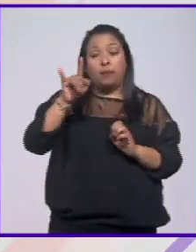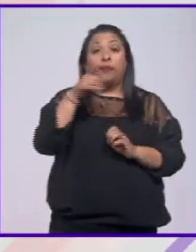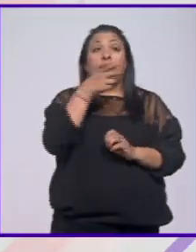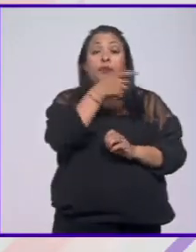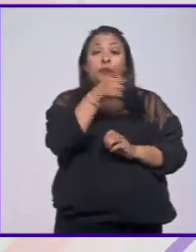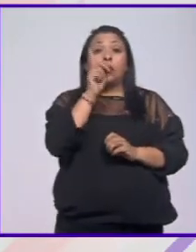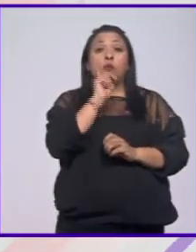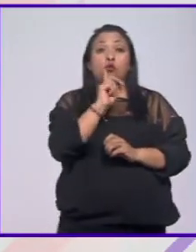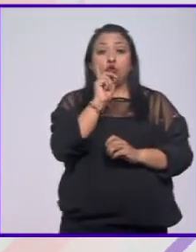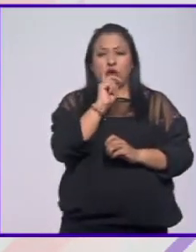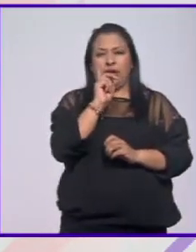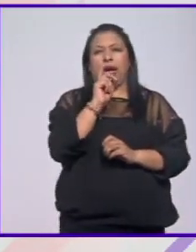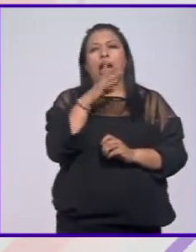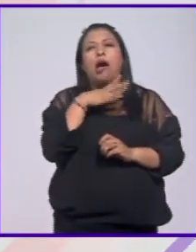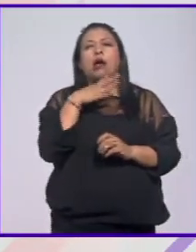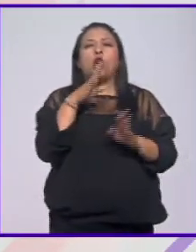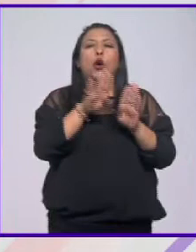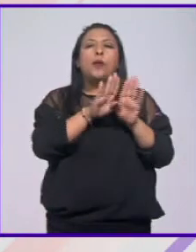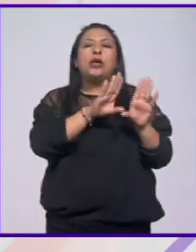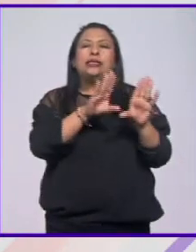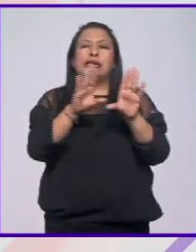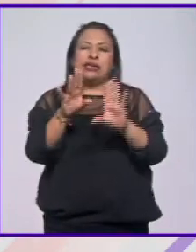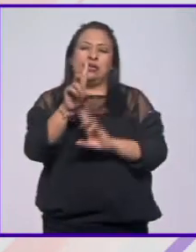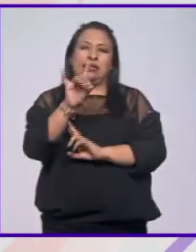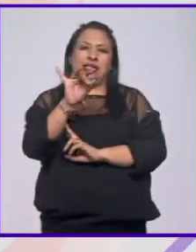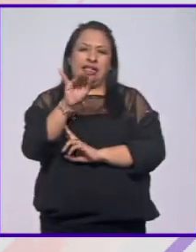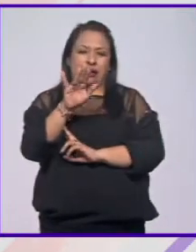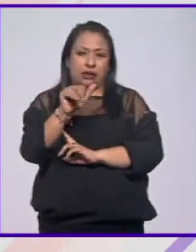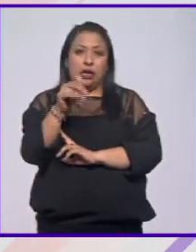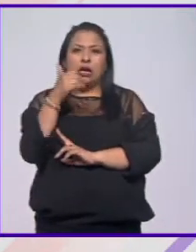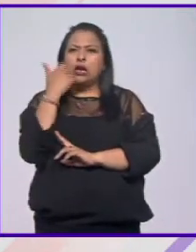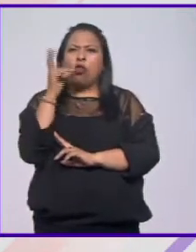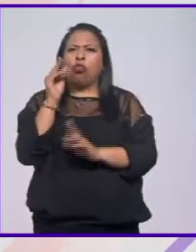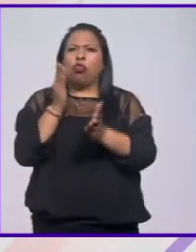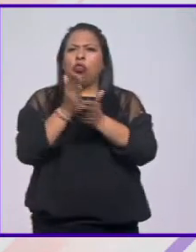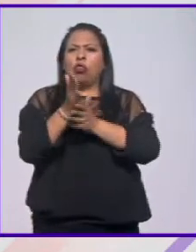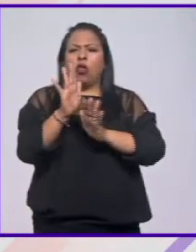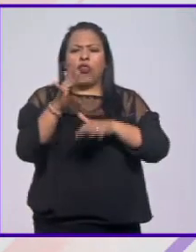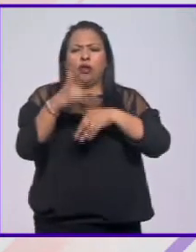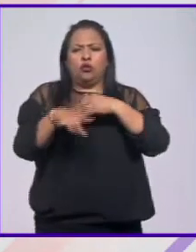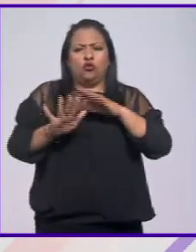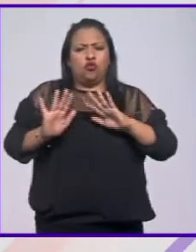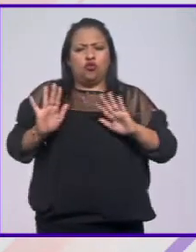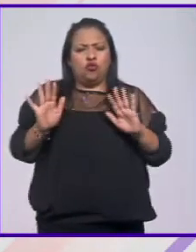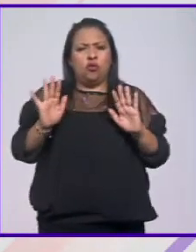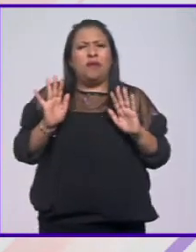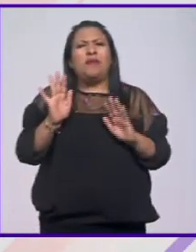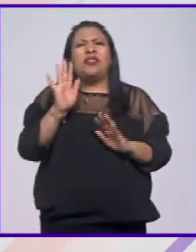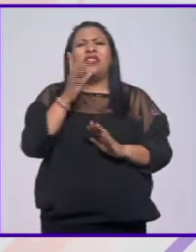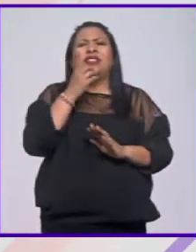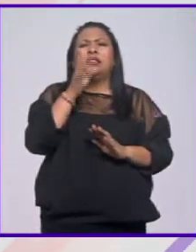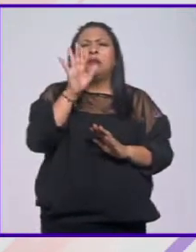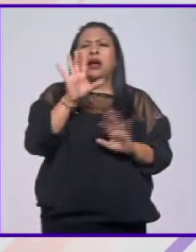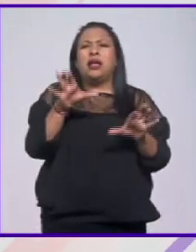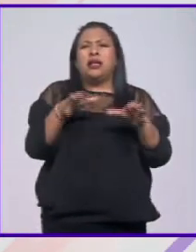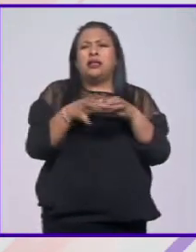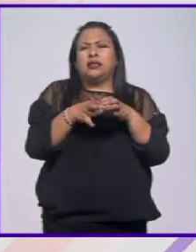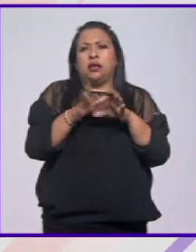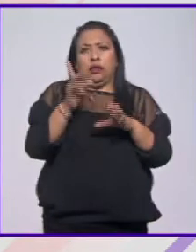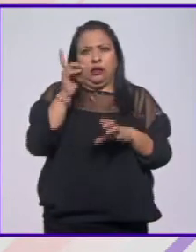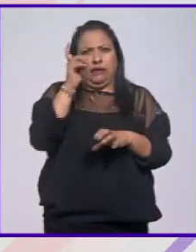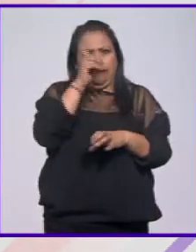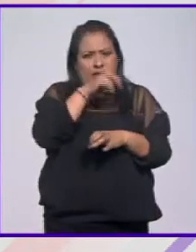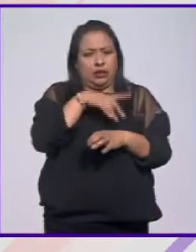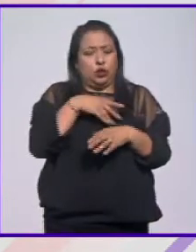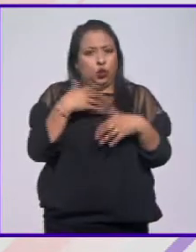términos didácticos, procuraba no meterse mucho con el desnudo porque decía que era un género sumamente complejo